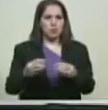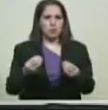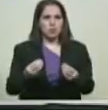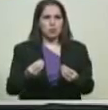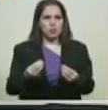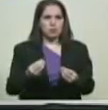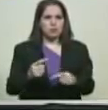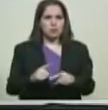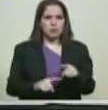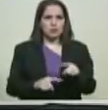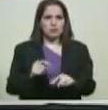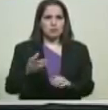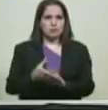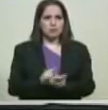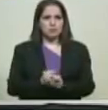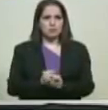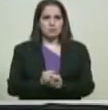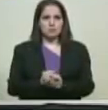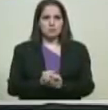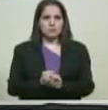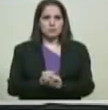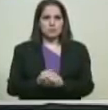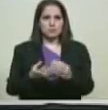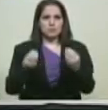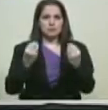¿Con quién fue que perdió el Barcelona antes ayer?